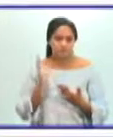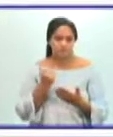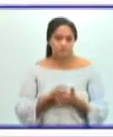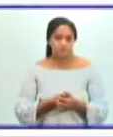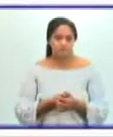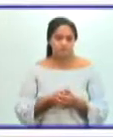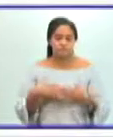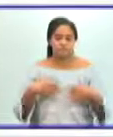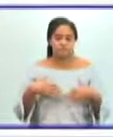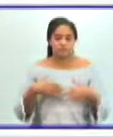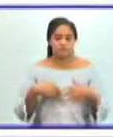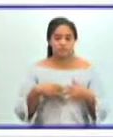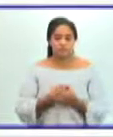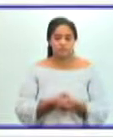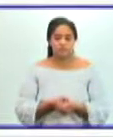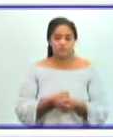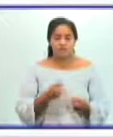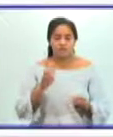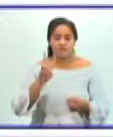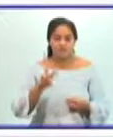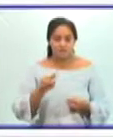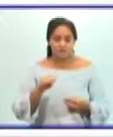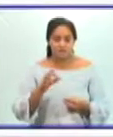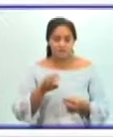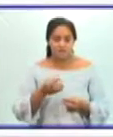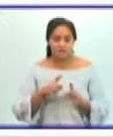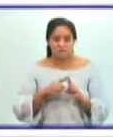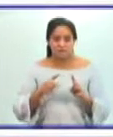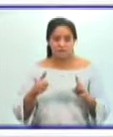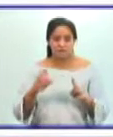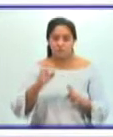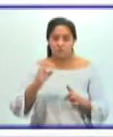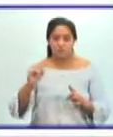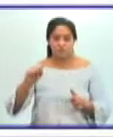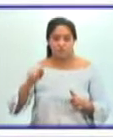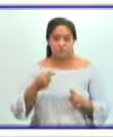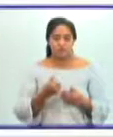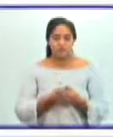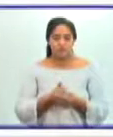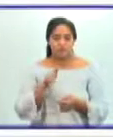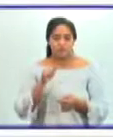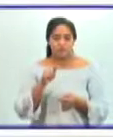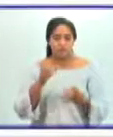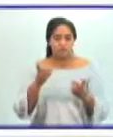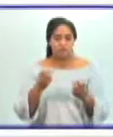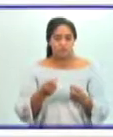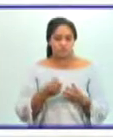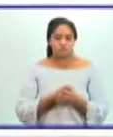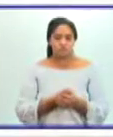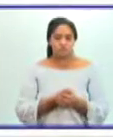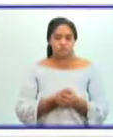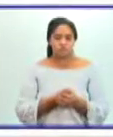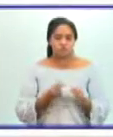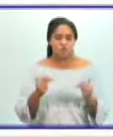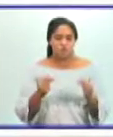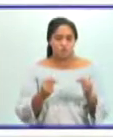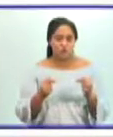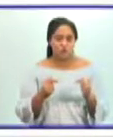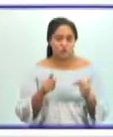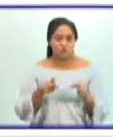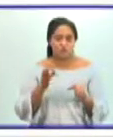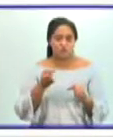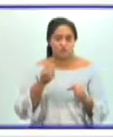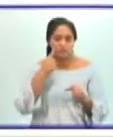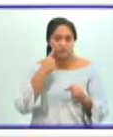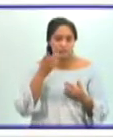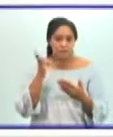Espero que el valor del segmento O' que ustedes han calculado coincida con el que acabamos de